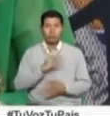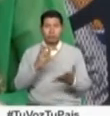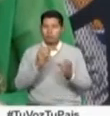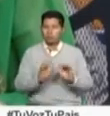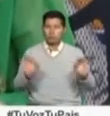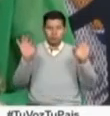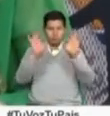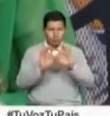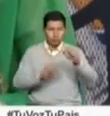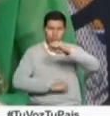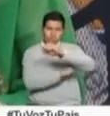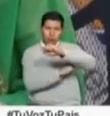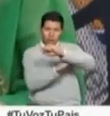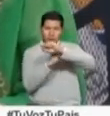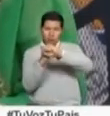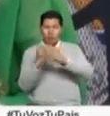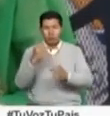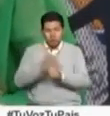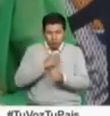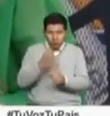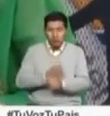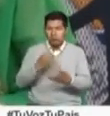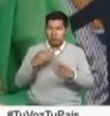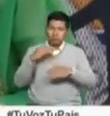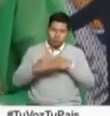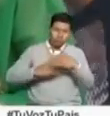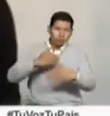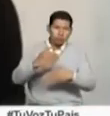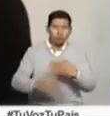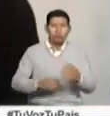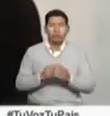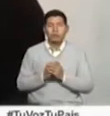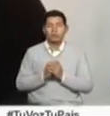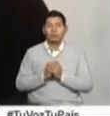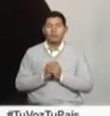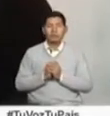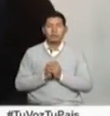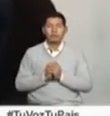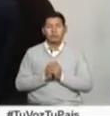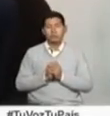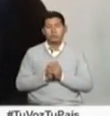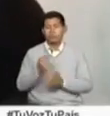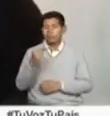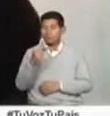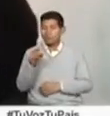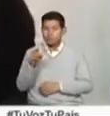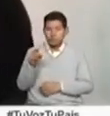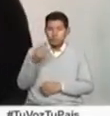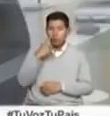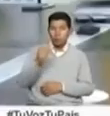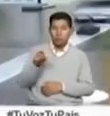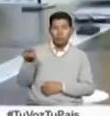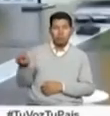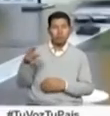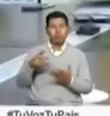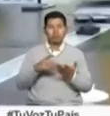desarrollado como equipo de trabajo lo vamos a lograr, un Código Orgánico de la Salud. Santiago Carrasco, presidente del Colegio de Médicos de Pichincha,